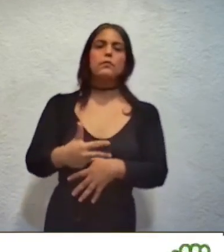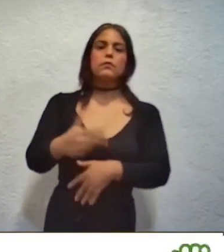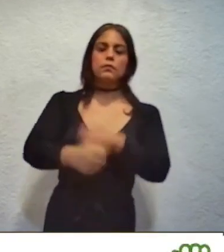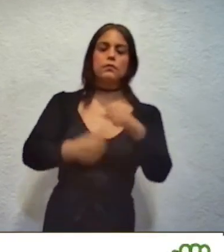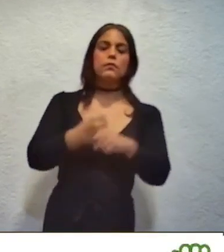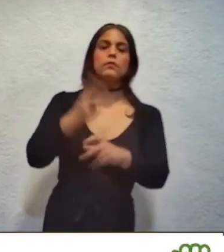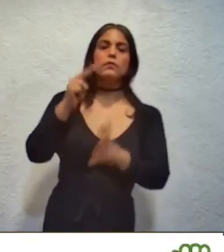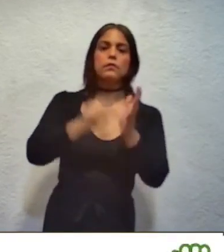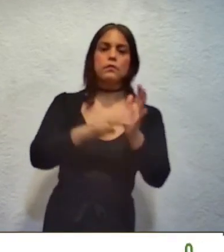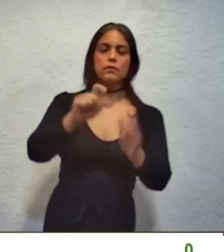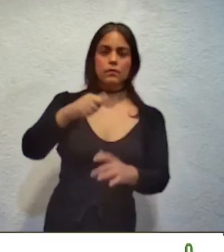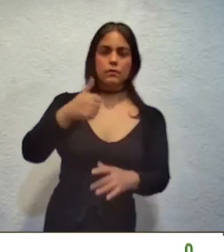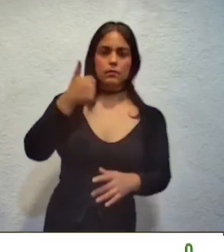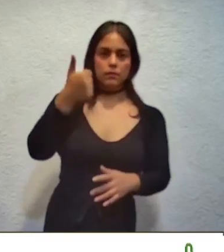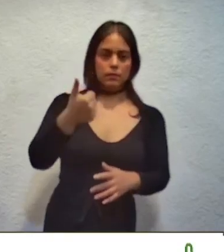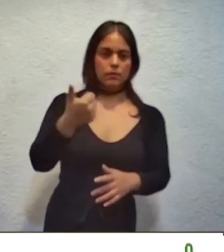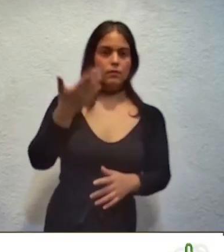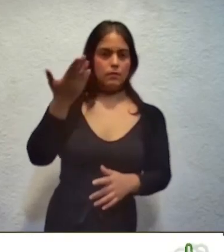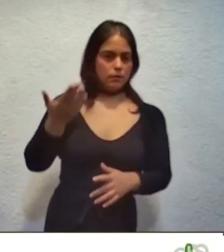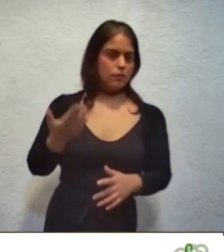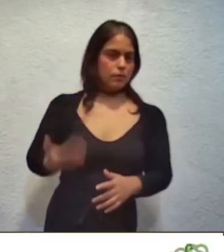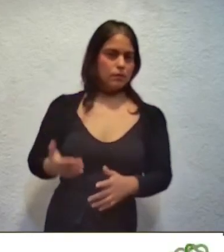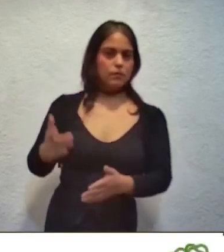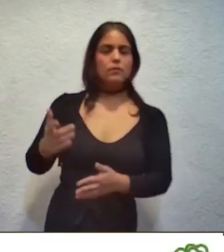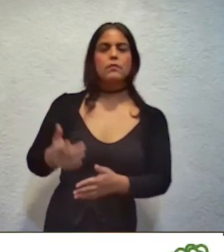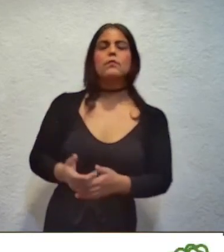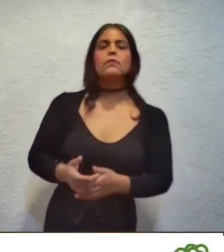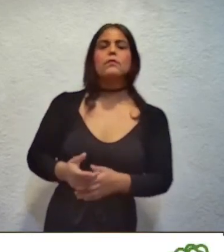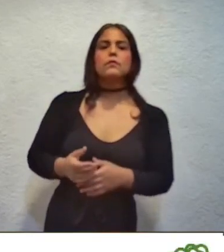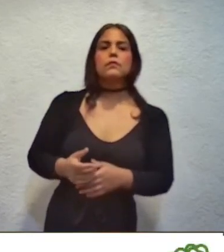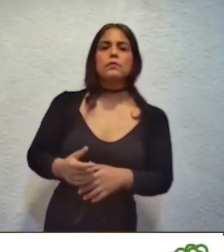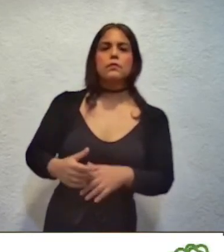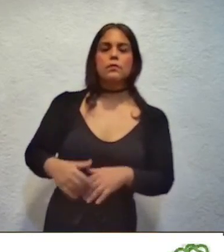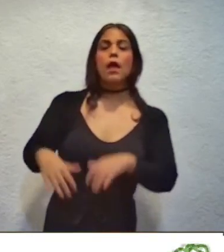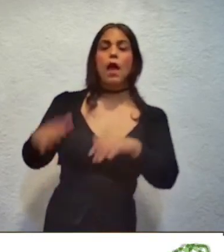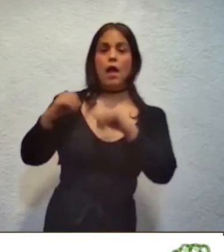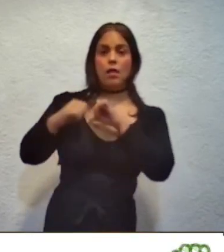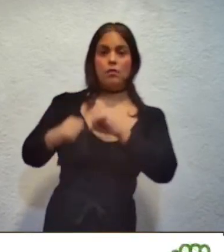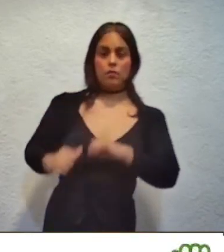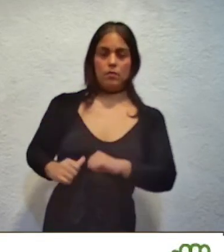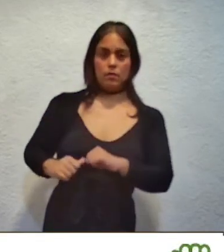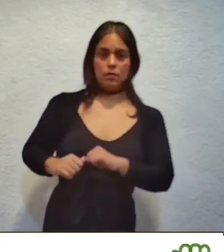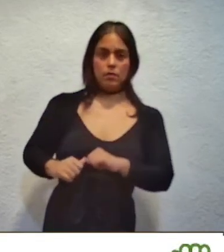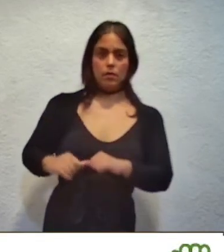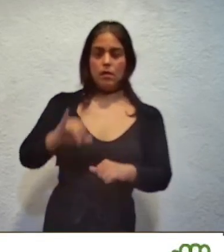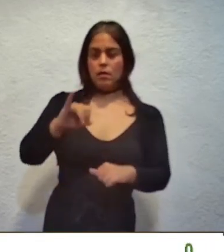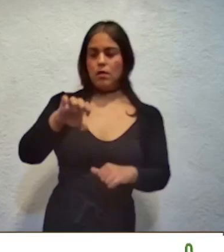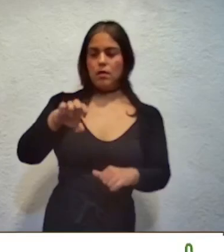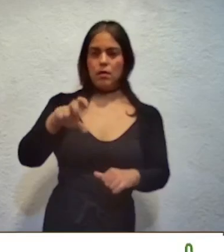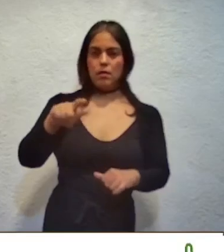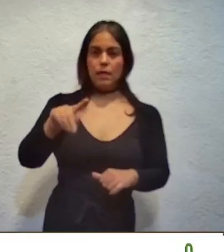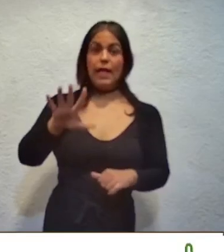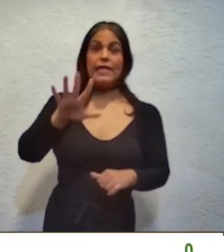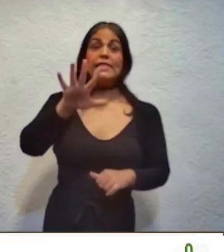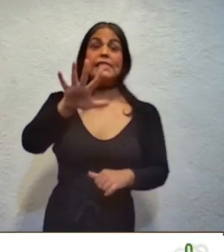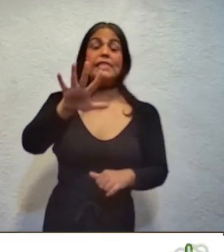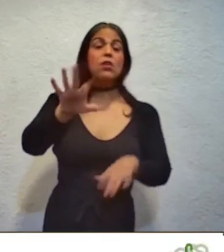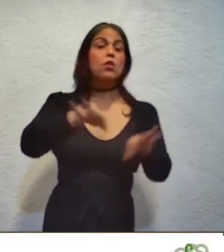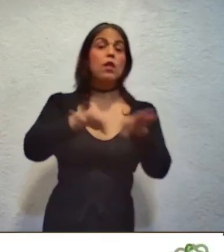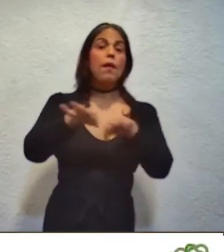año, promovidos por la representante legal del Instituto Electoral Local y 5 ex trabajadores y ex